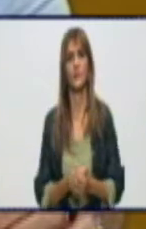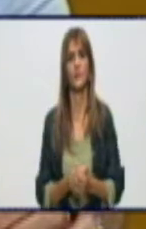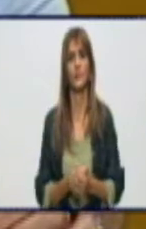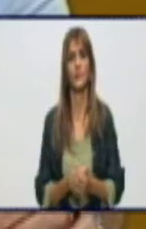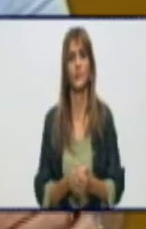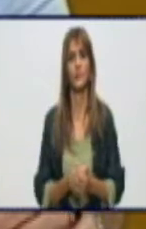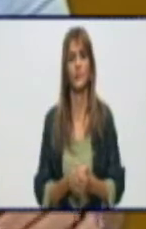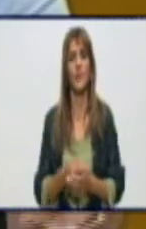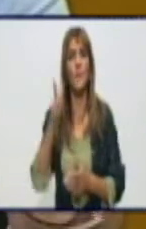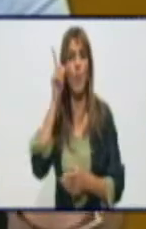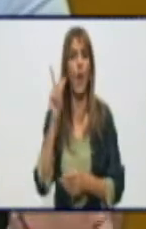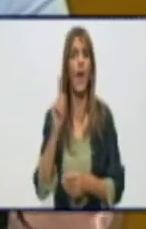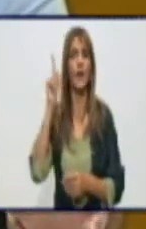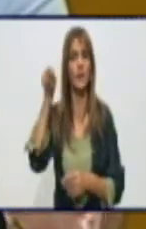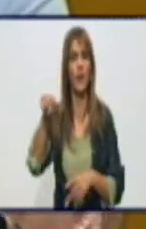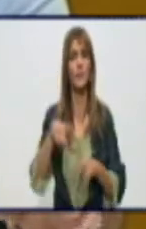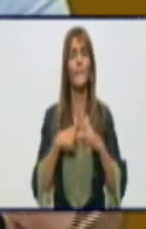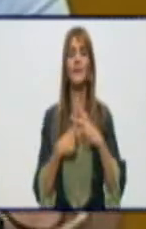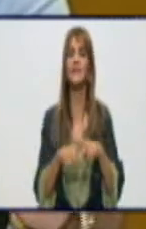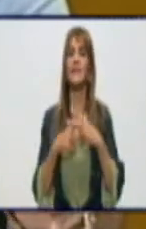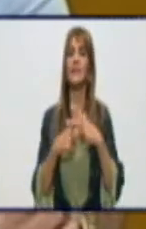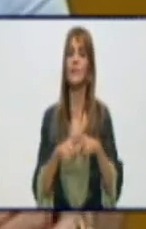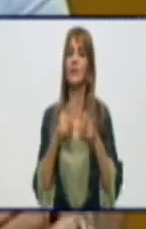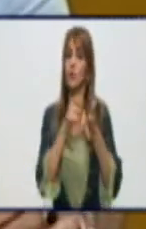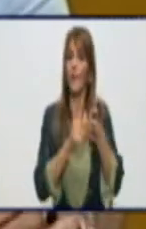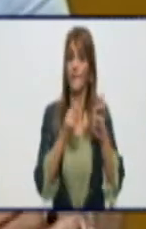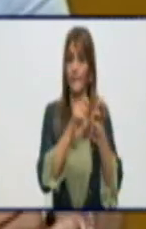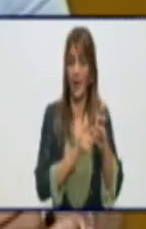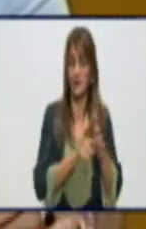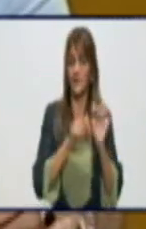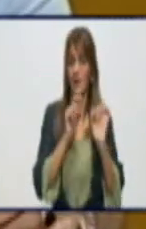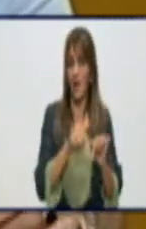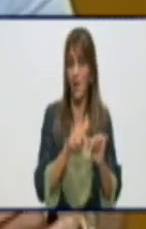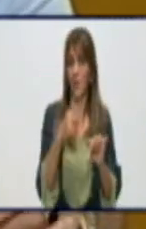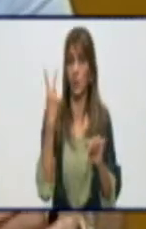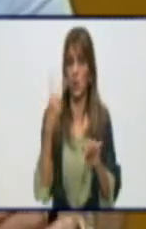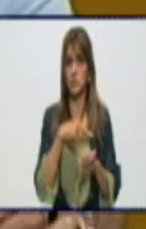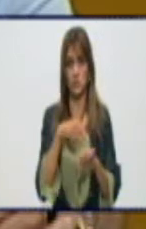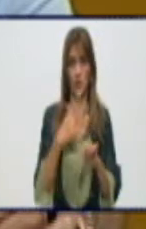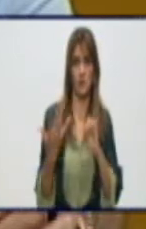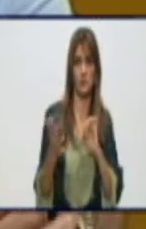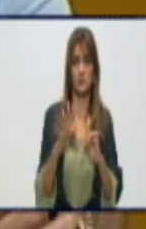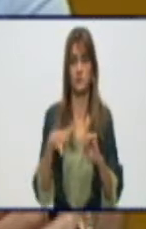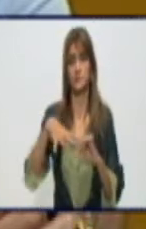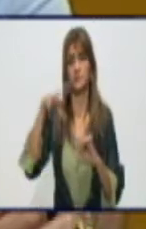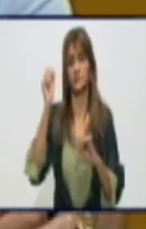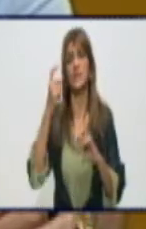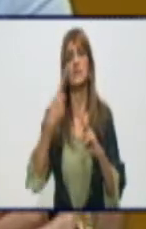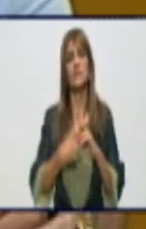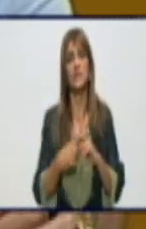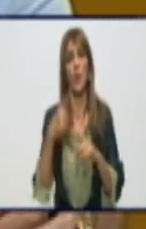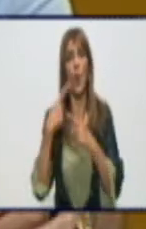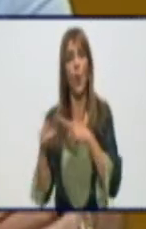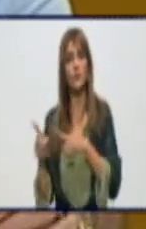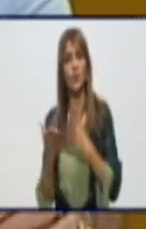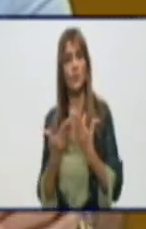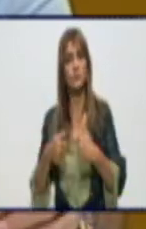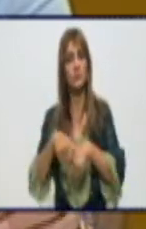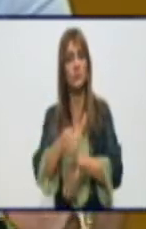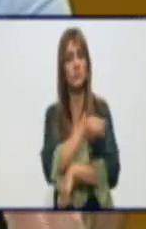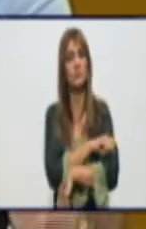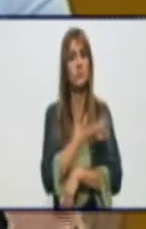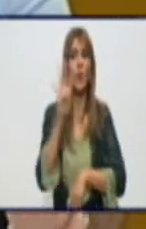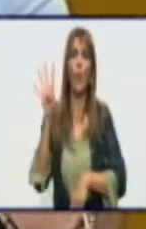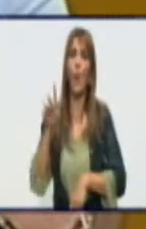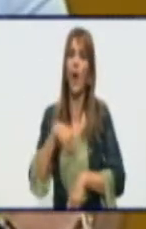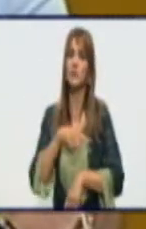el municipio de Boca Arriba por un mantenimiento preventivo, duró unas 2 horas aproximadamente. Y el circuito Amado Esteve aquí en Bayamo, unas 4 horas